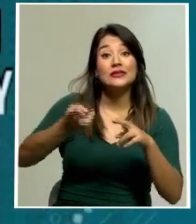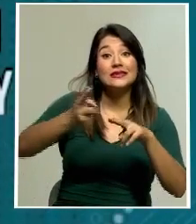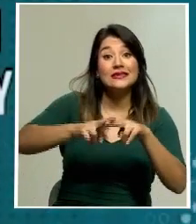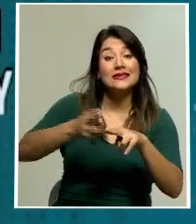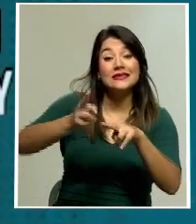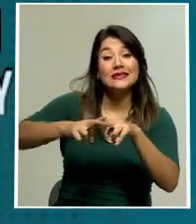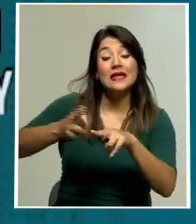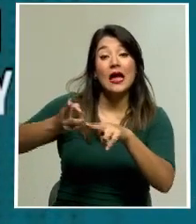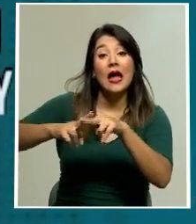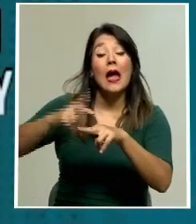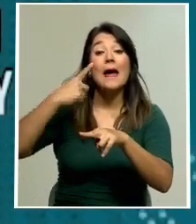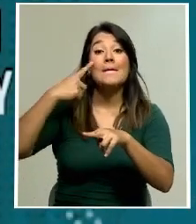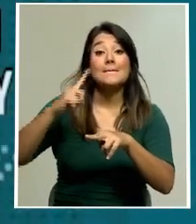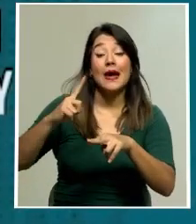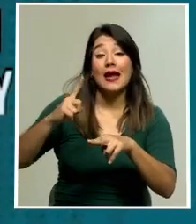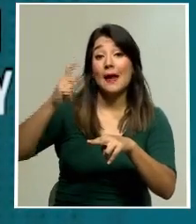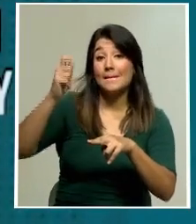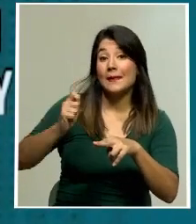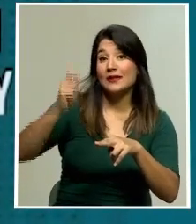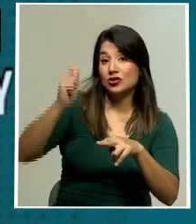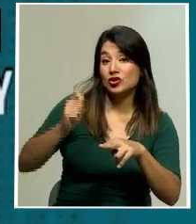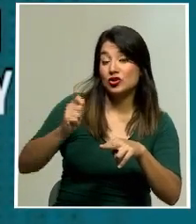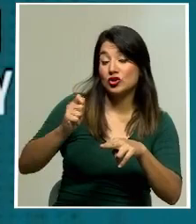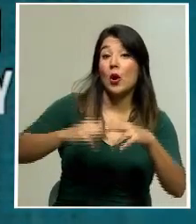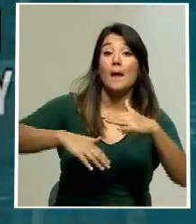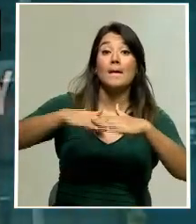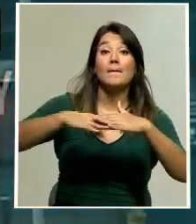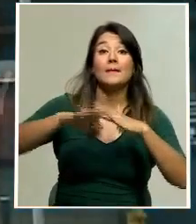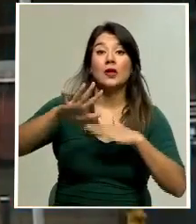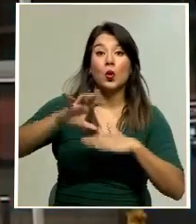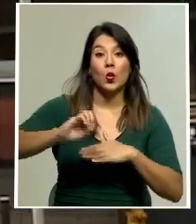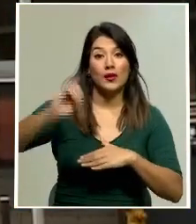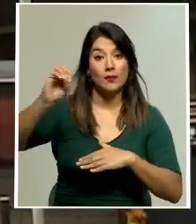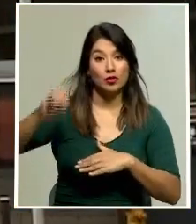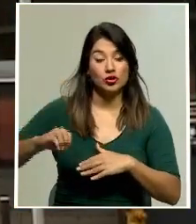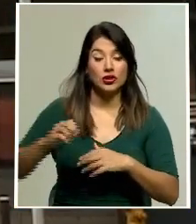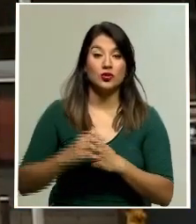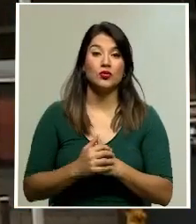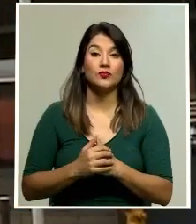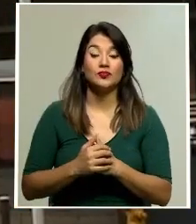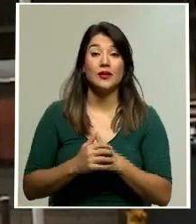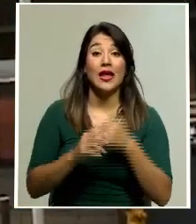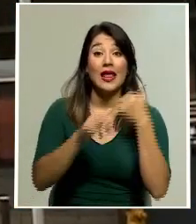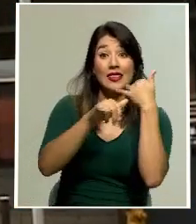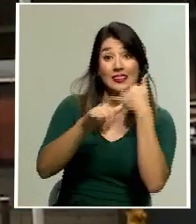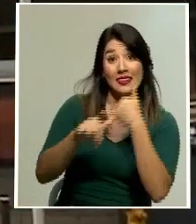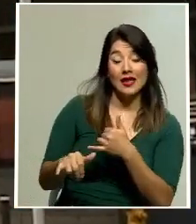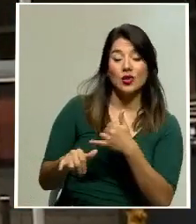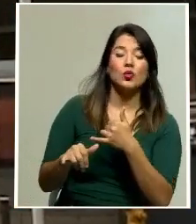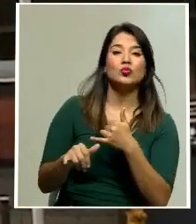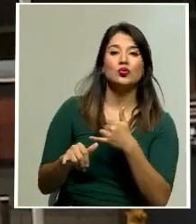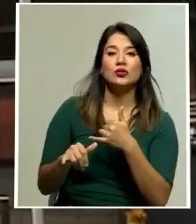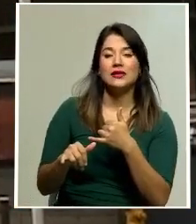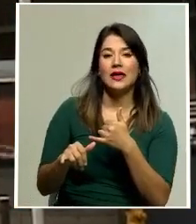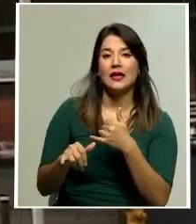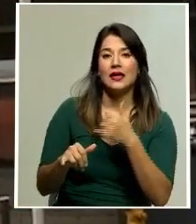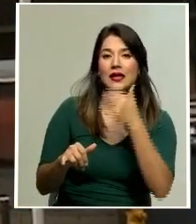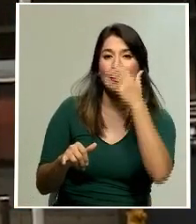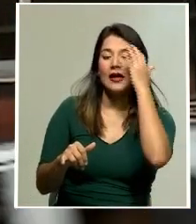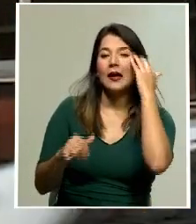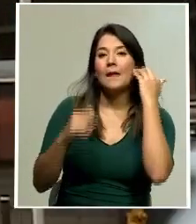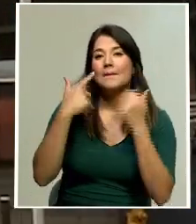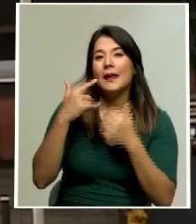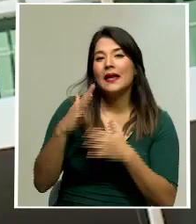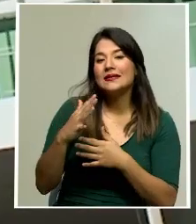las jubilaciones y pensiones no excedan del 50%. De acuerdo con la denuncia, en la resolución se interpreta una contribución